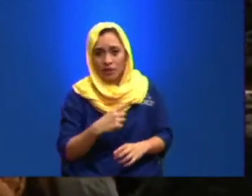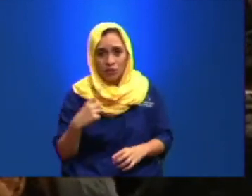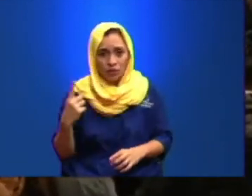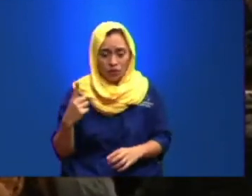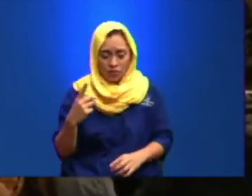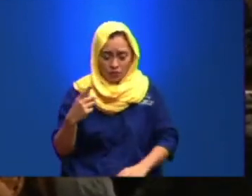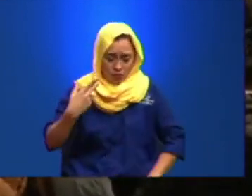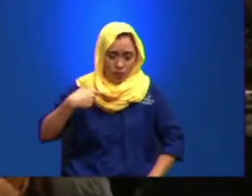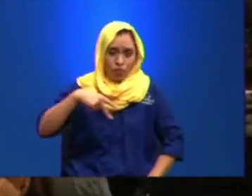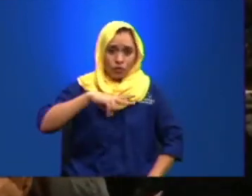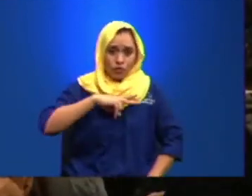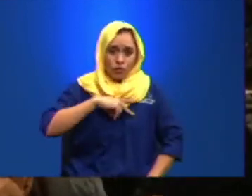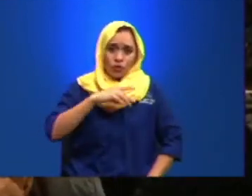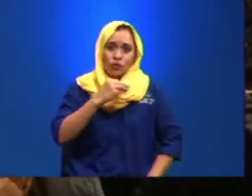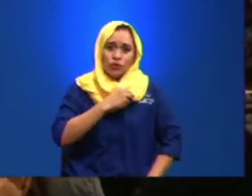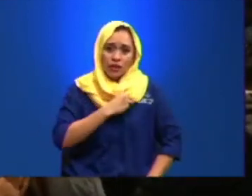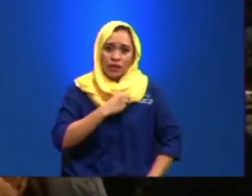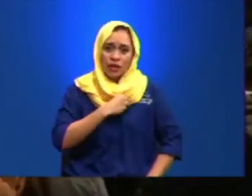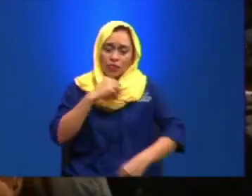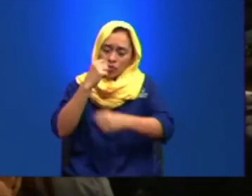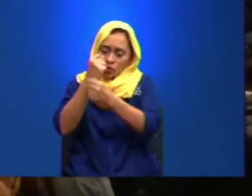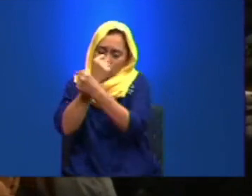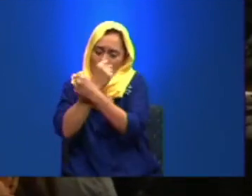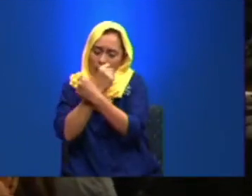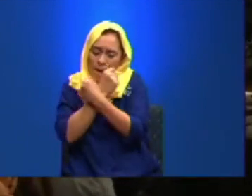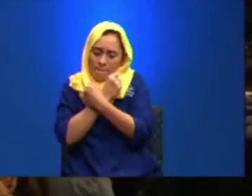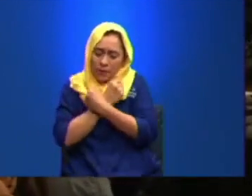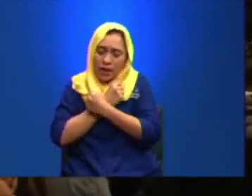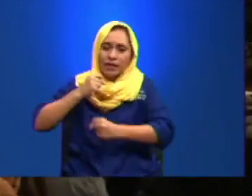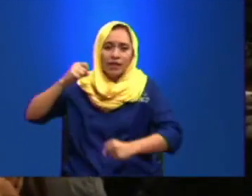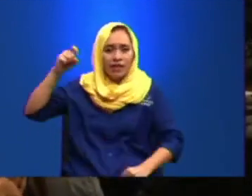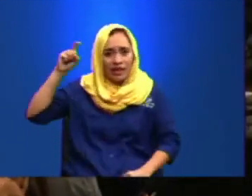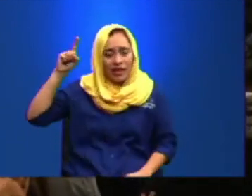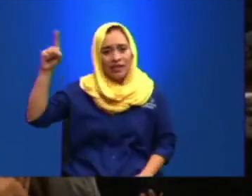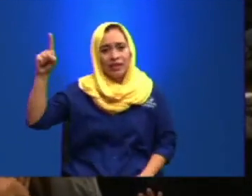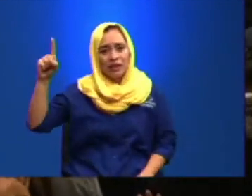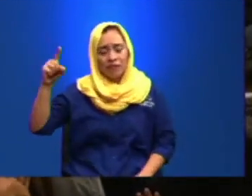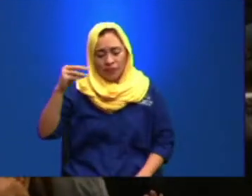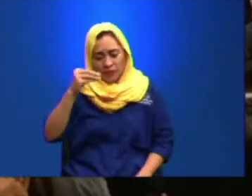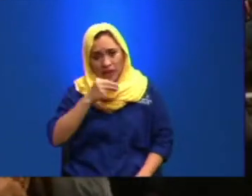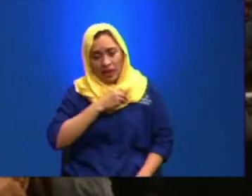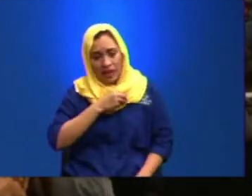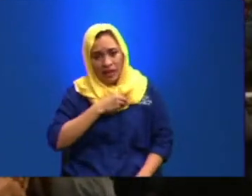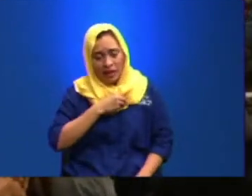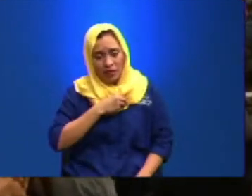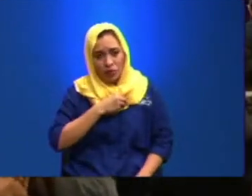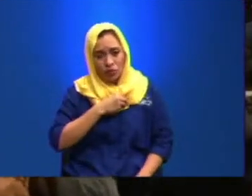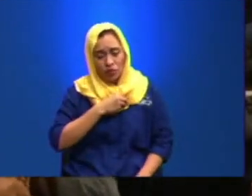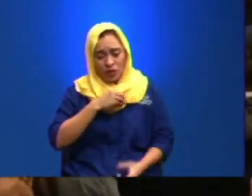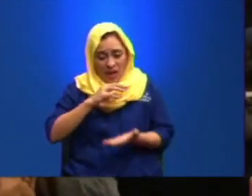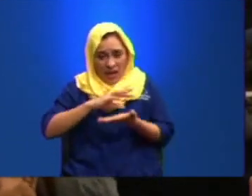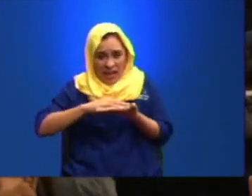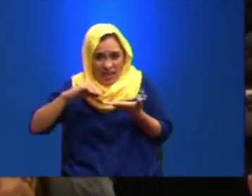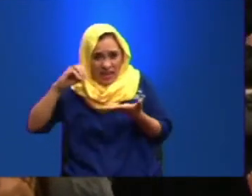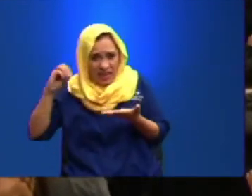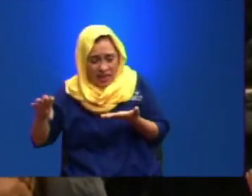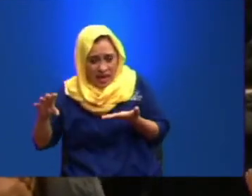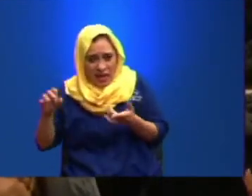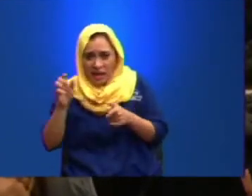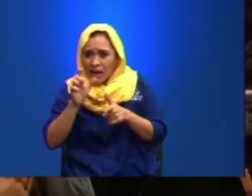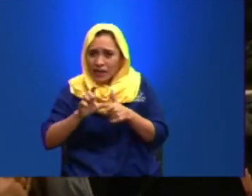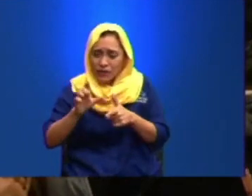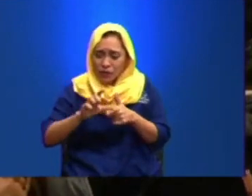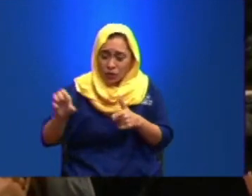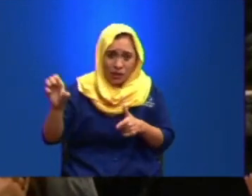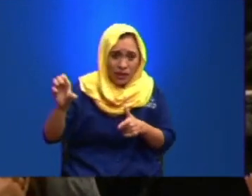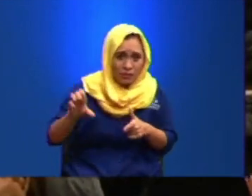señor queremos extirpar de nosotros de ese receptor padre que impide que